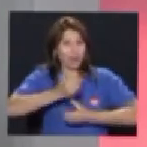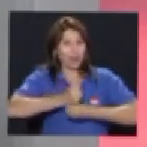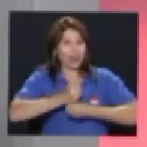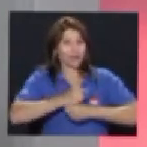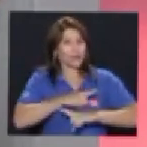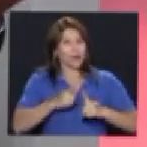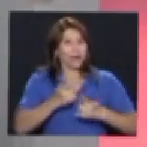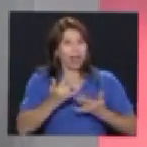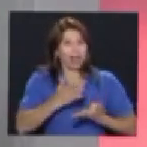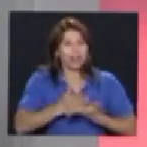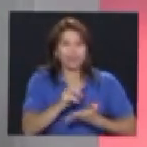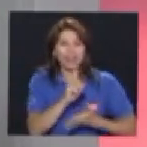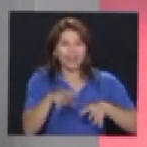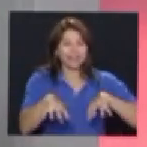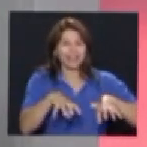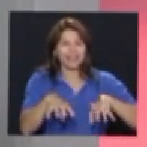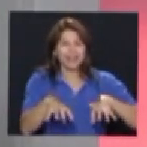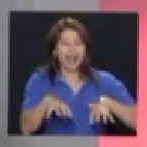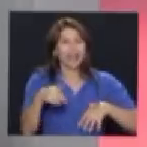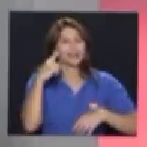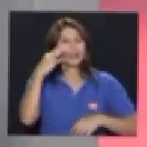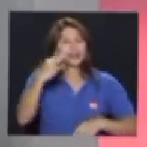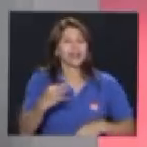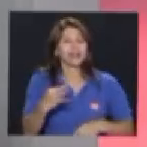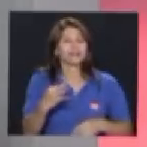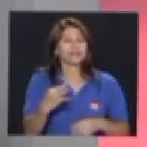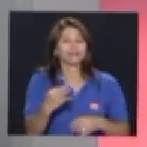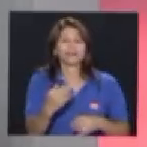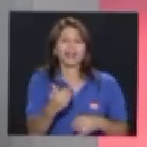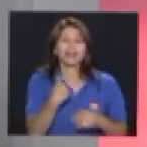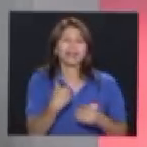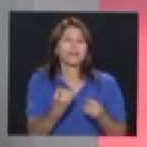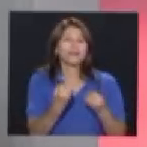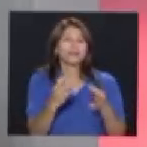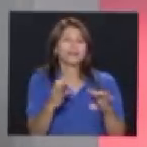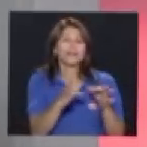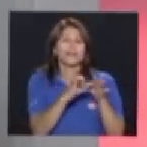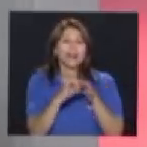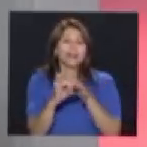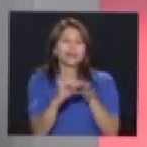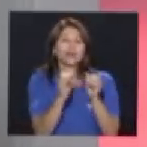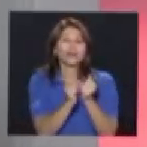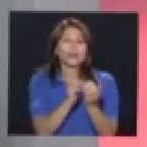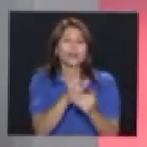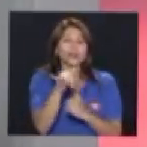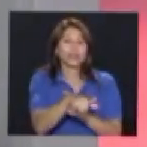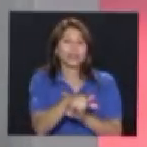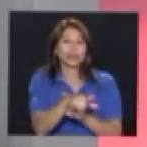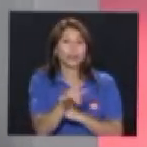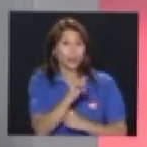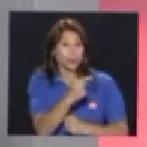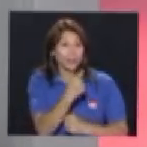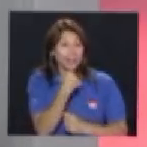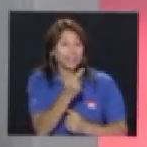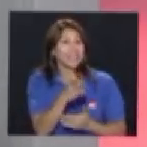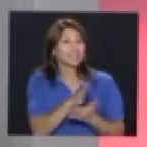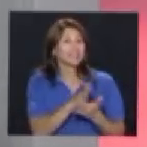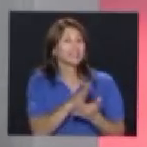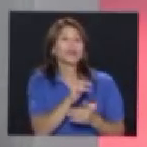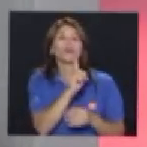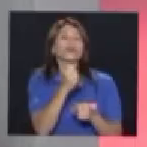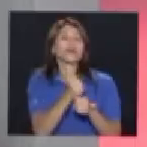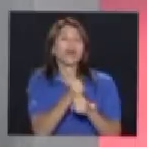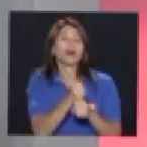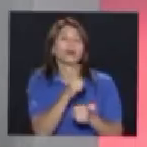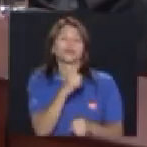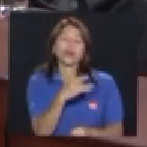que tendrás un montón de relaciones con el proyecto, que como dijiste es una pasión más que